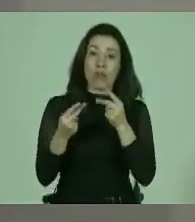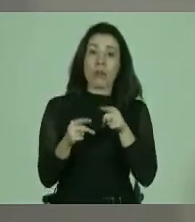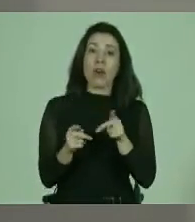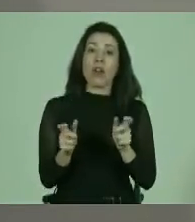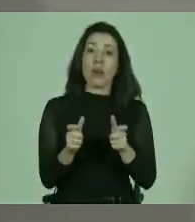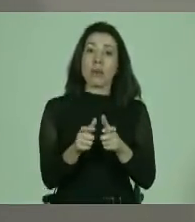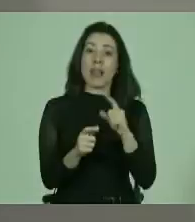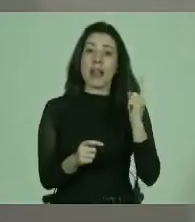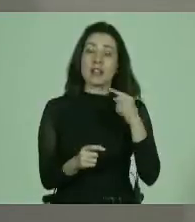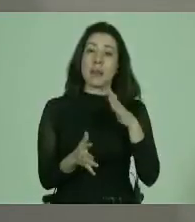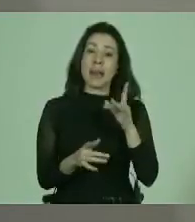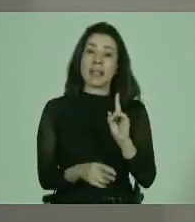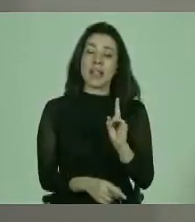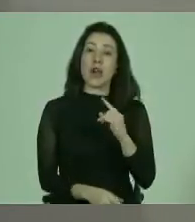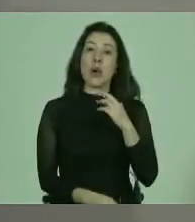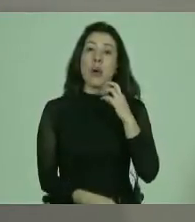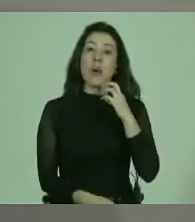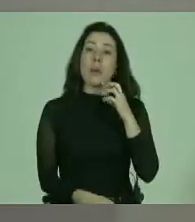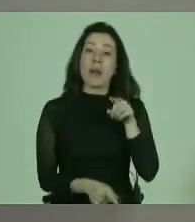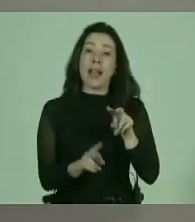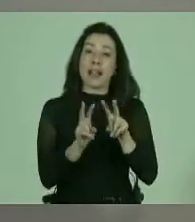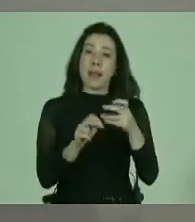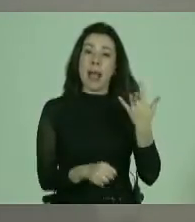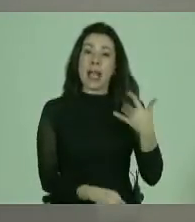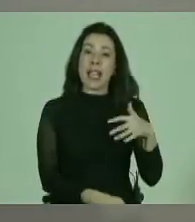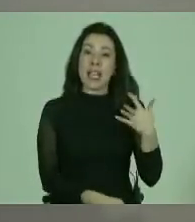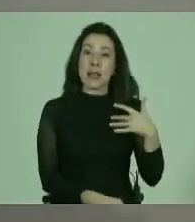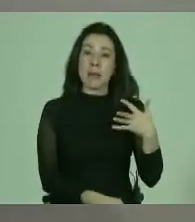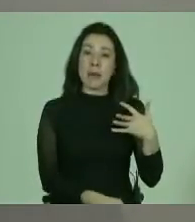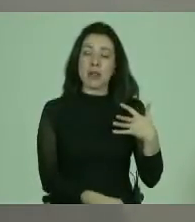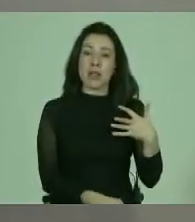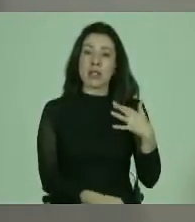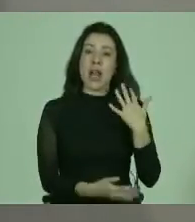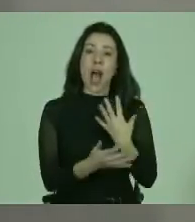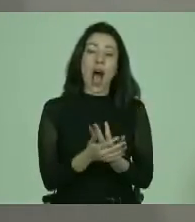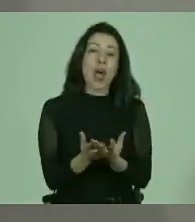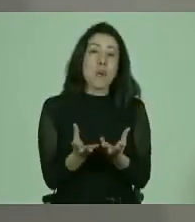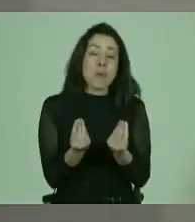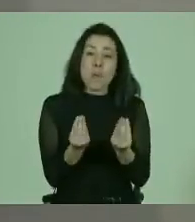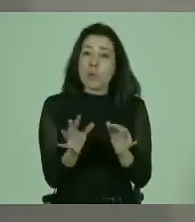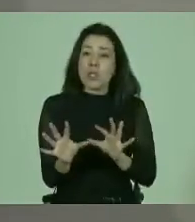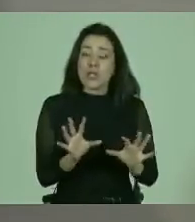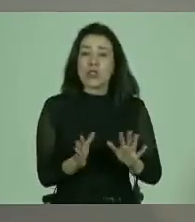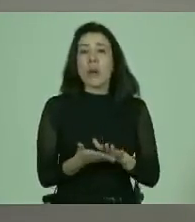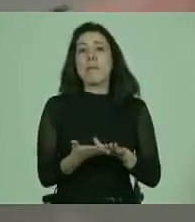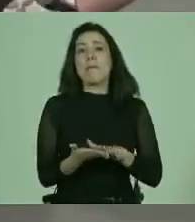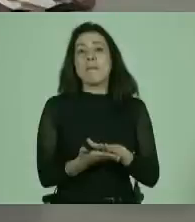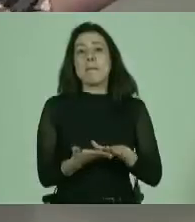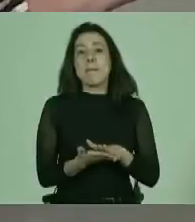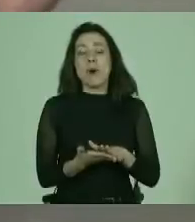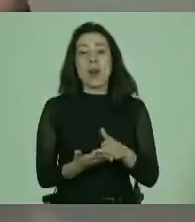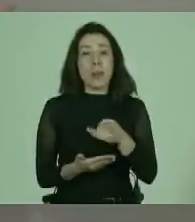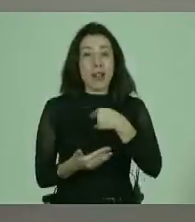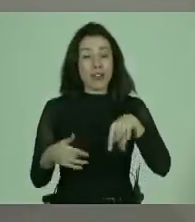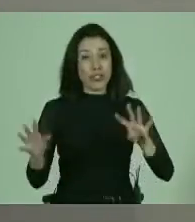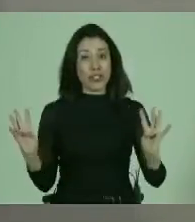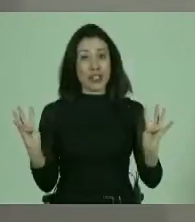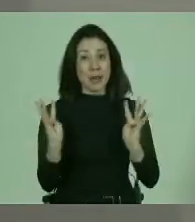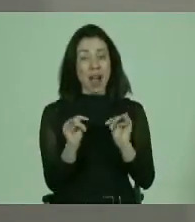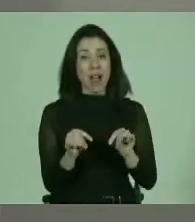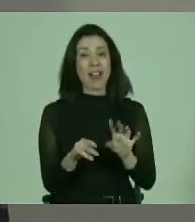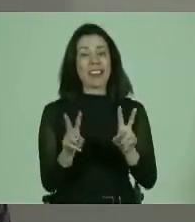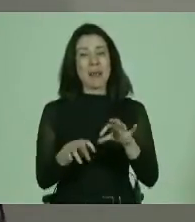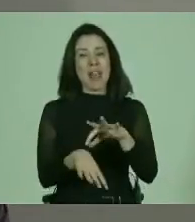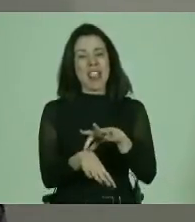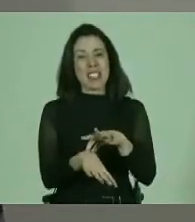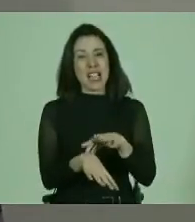nacional me parece que no por lo que sé pero es un tema importantísimo hay cantidad de cuestiones por ejemplo la que hoy nos reúne aquí de